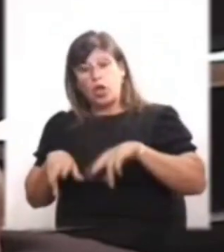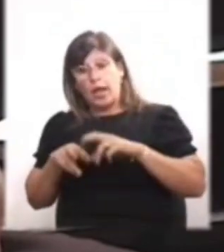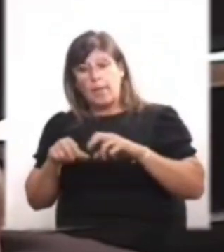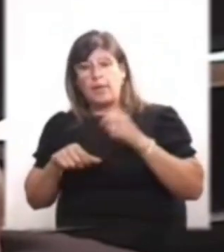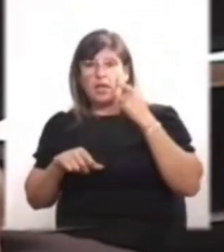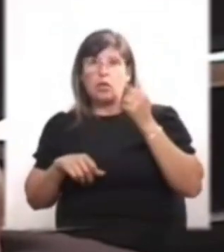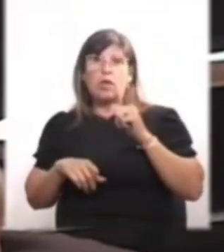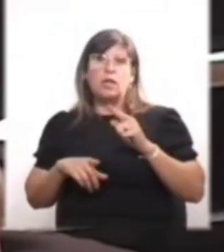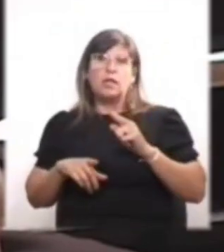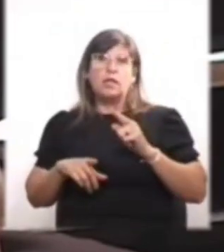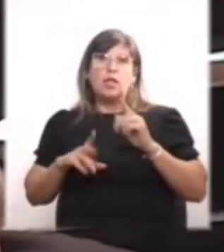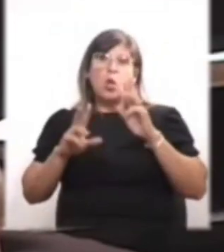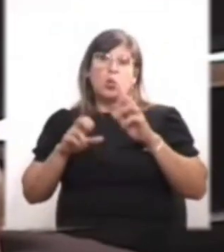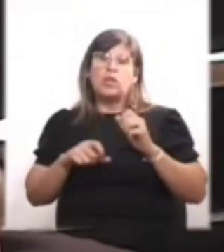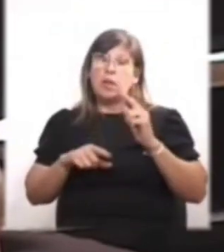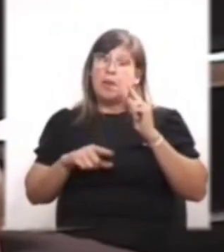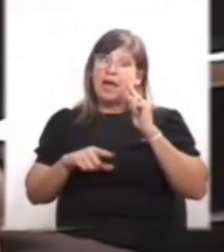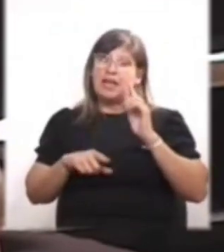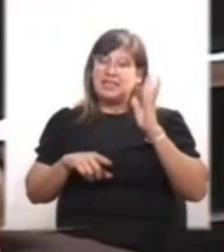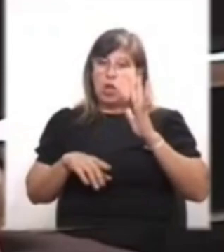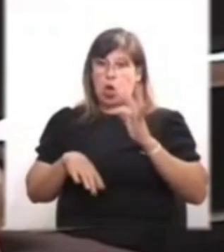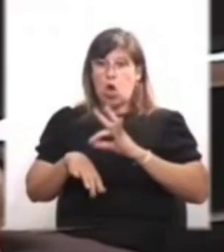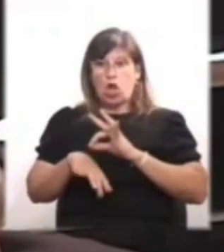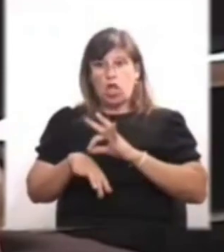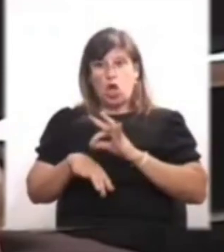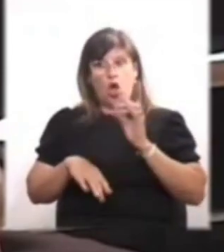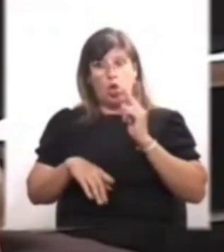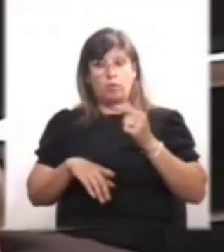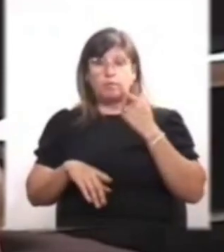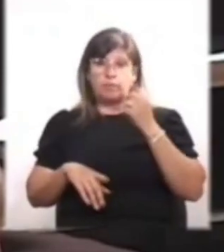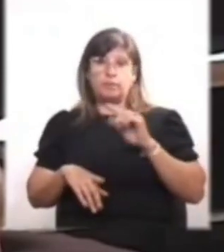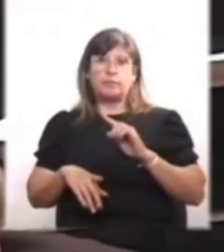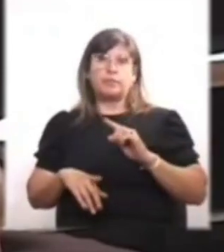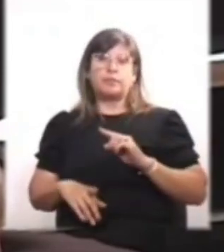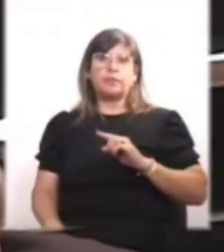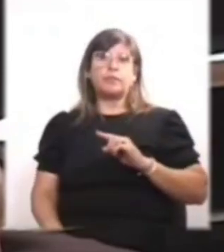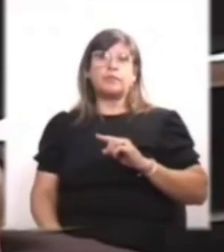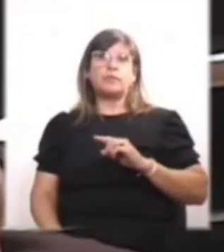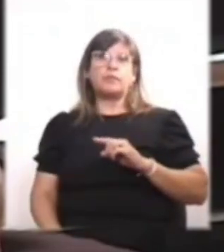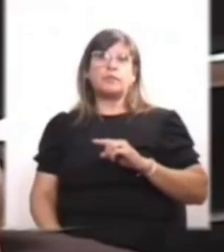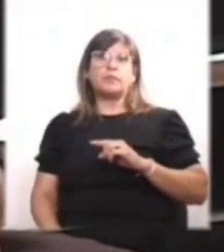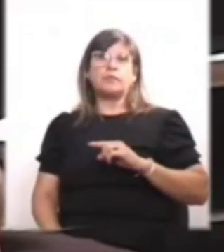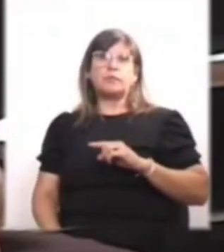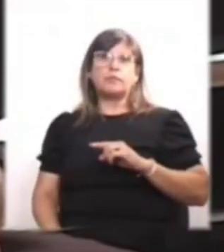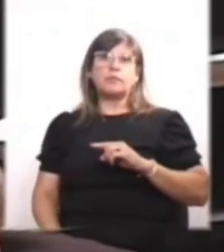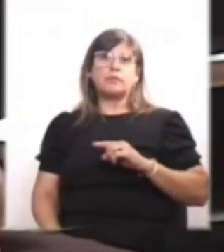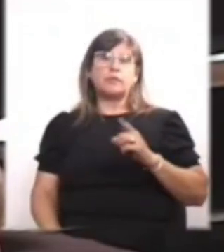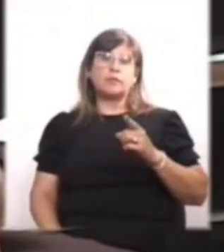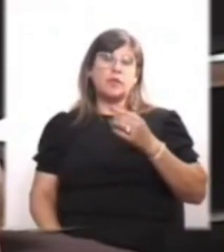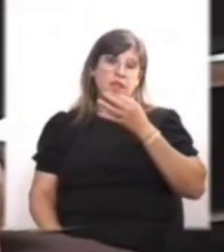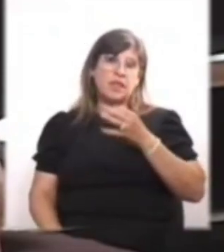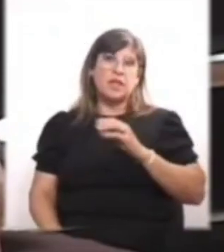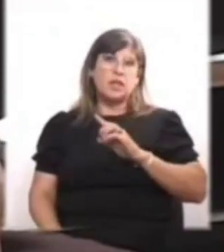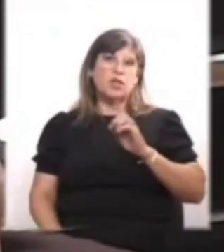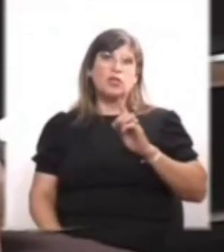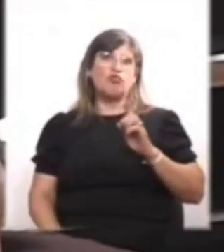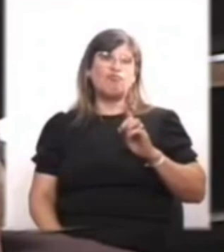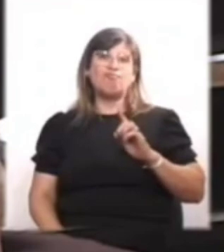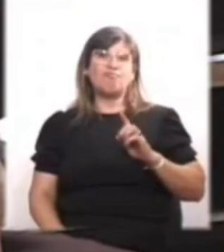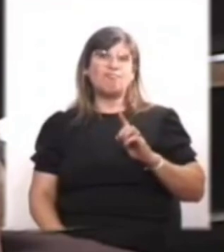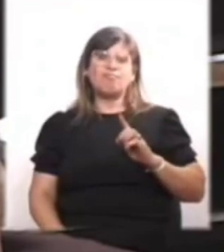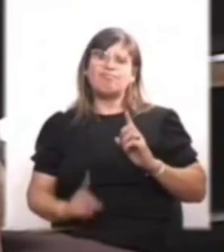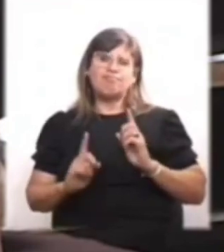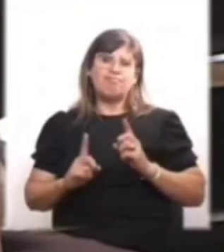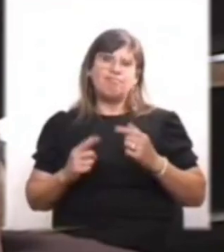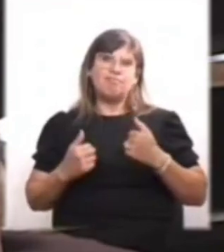un tema psicológico que me llamó la atención, pero puede tener cierto porque no es un tema que uno lo maneje, que expresaron que no va a ser